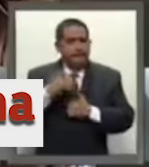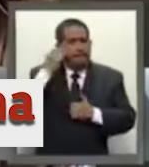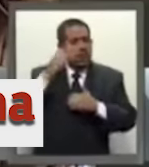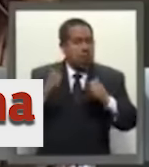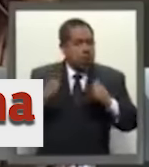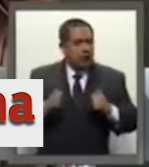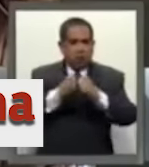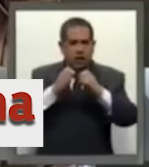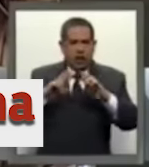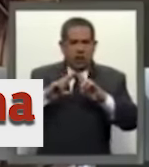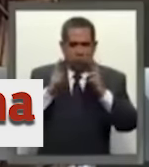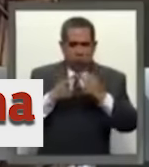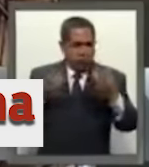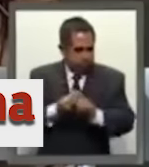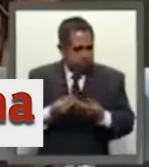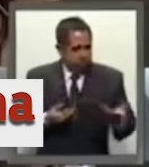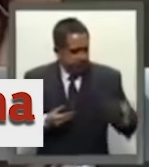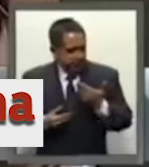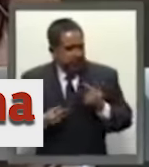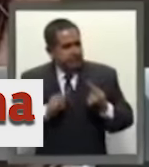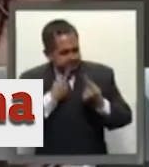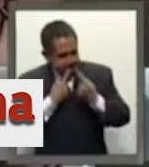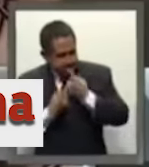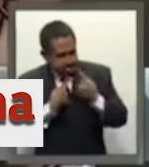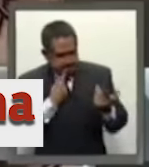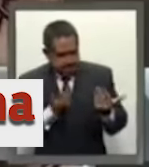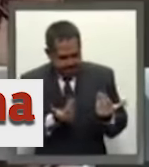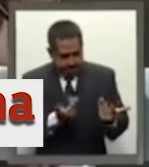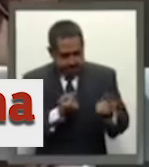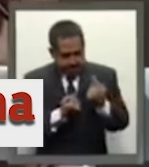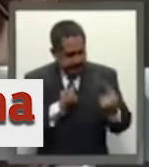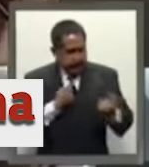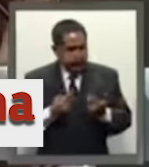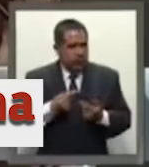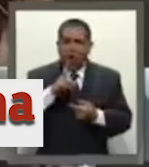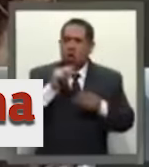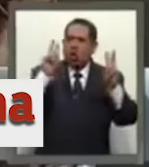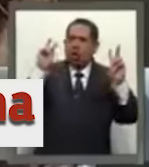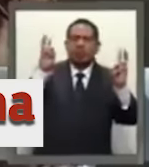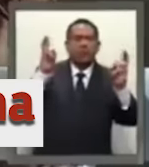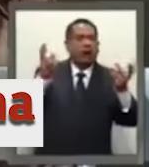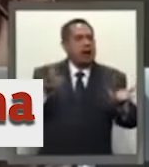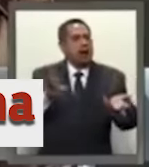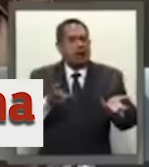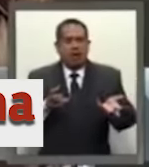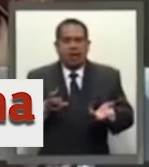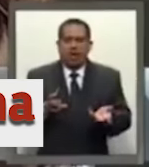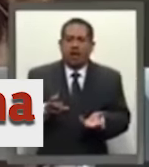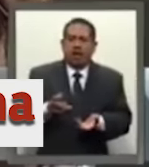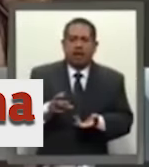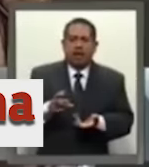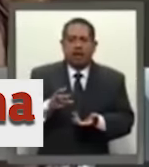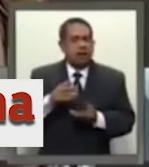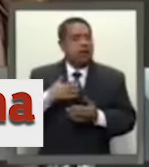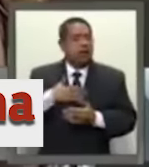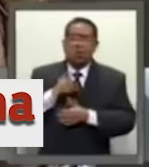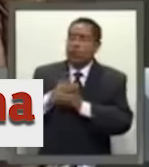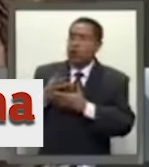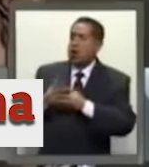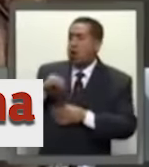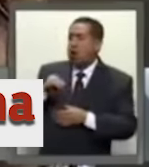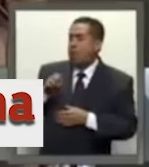extraordinario. Vamos a discutir este tema. No es un tema de Morena